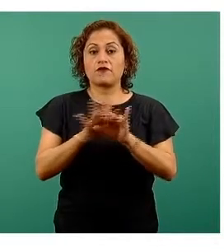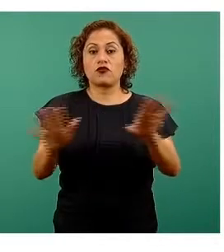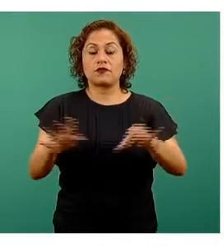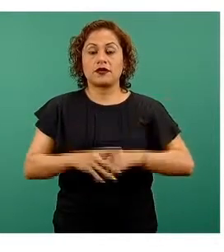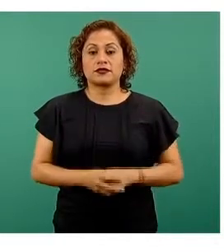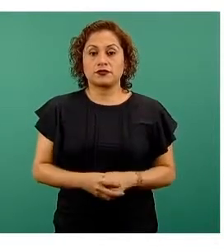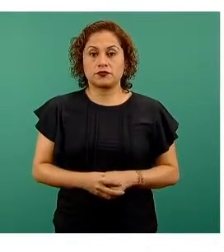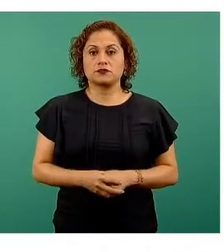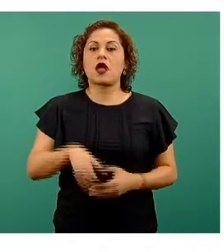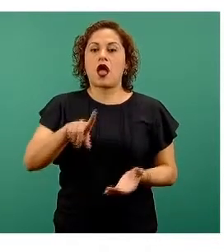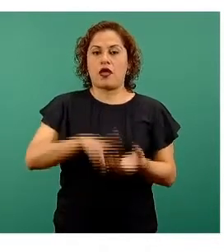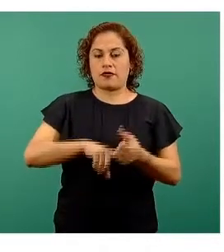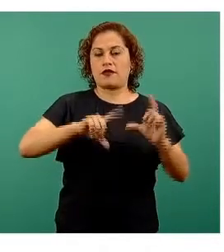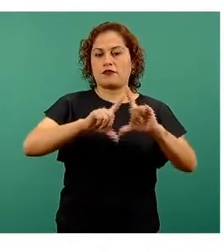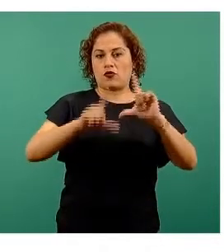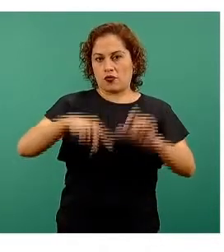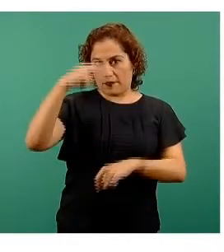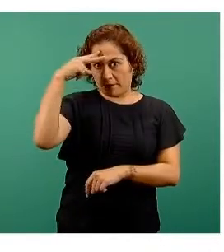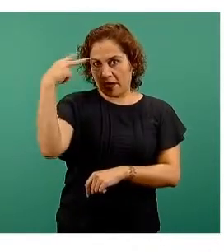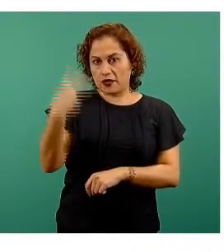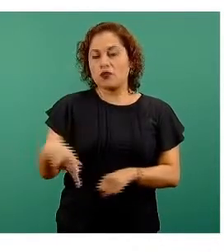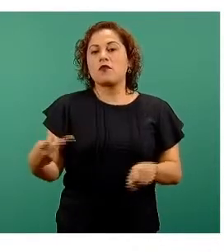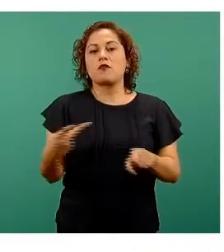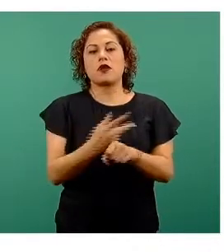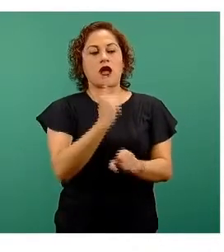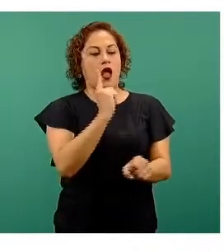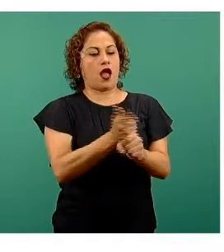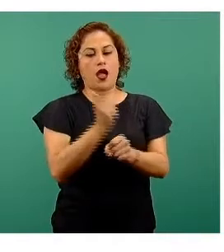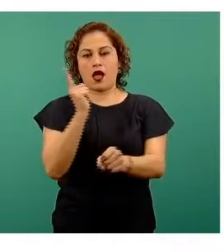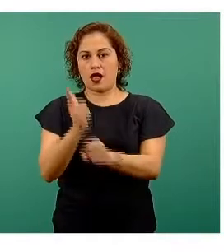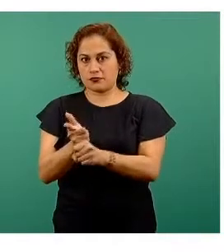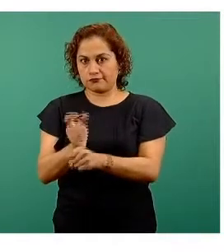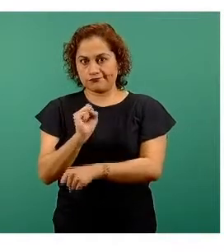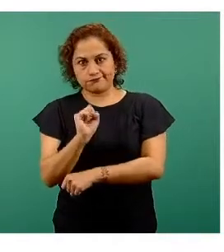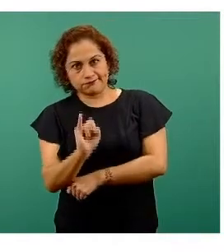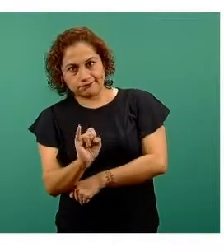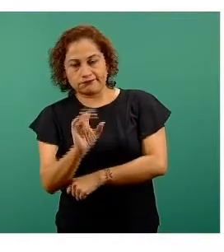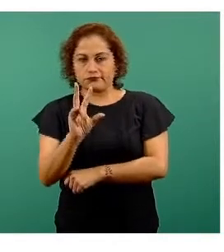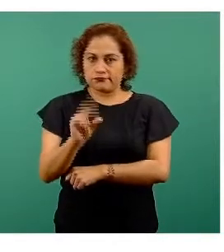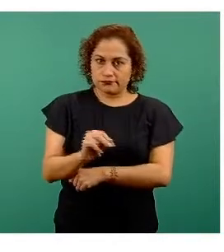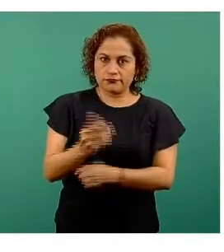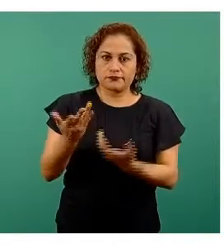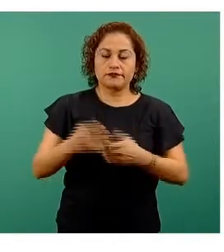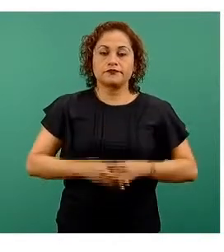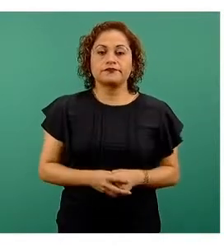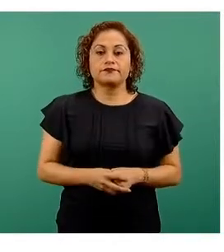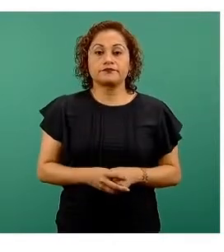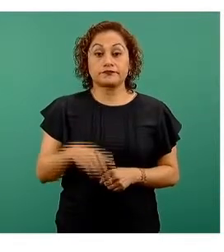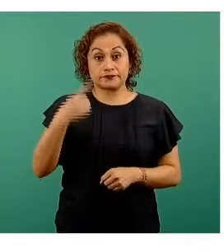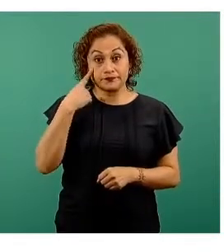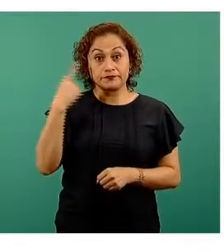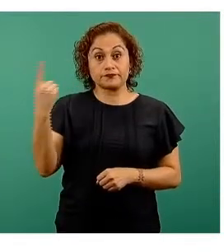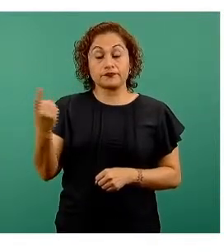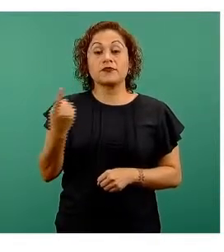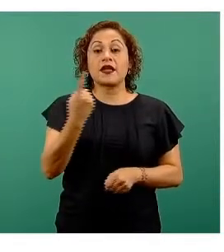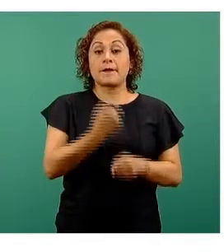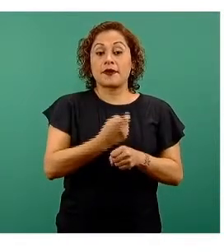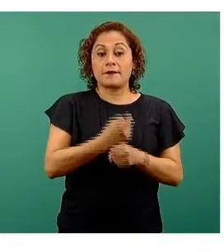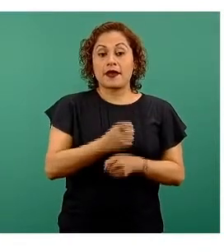para México de cómo se han estado identificando. La primera de ellas, y se reconoce ahora como la variante